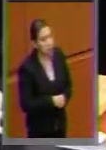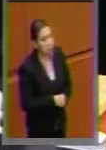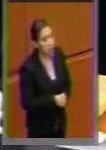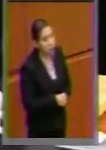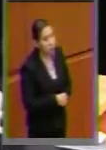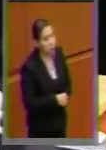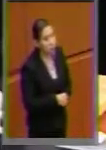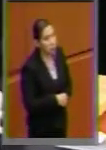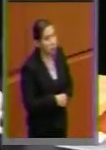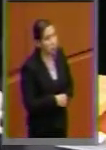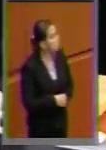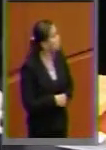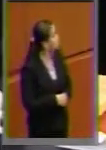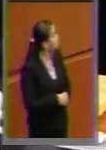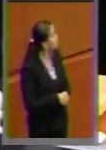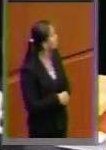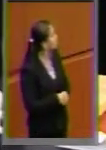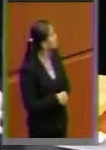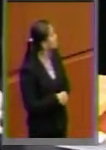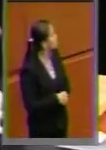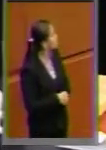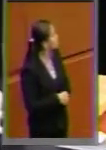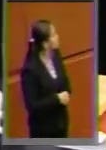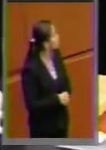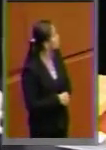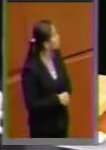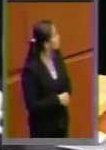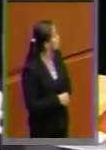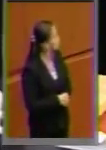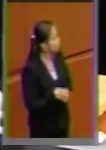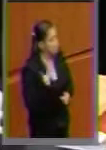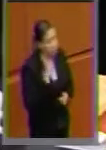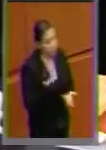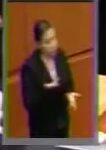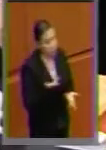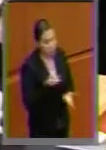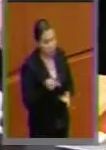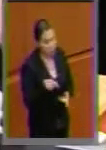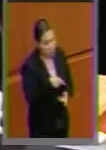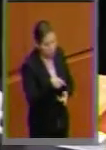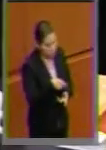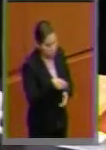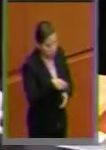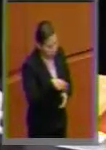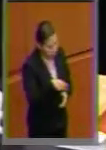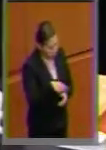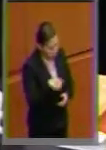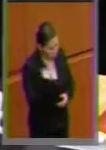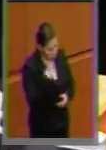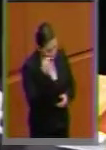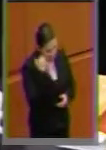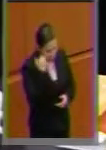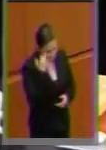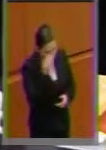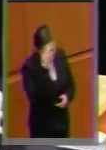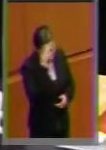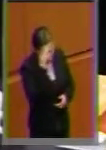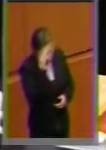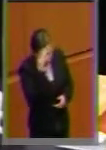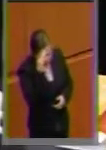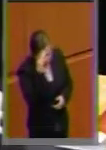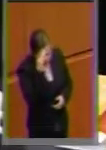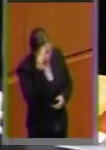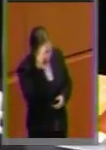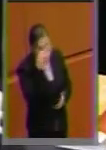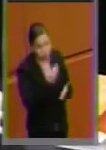refiero a chile por qué es este la tiene un país la tos yo quiero pensar que esto es todavía obviamente nos